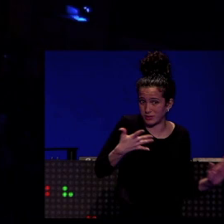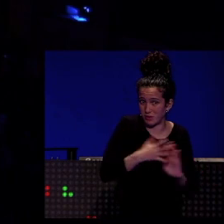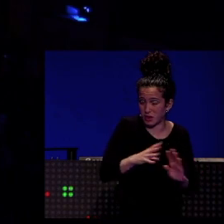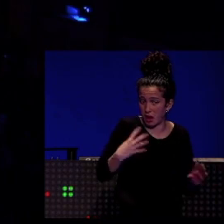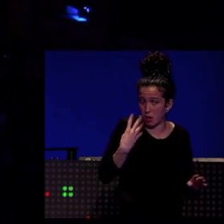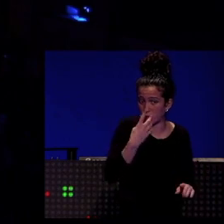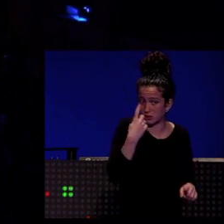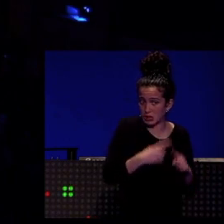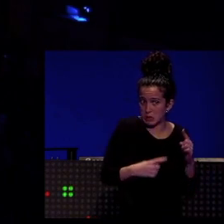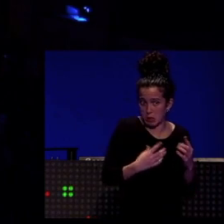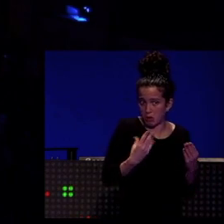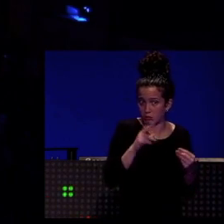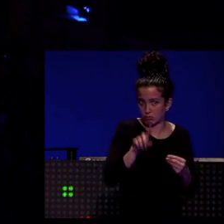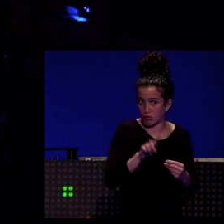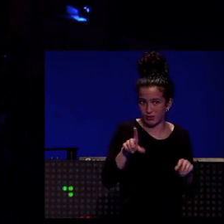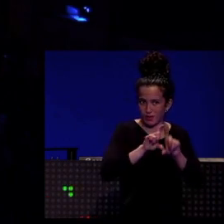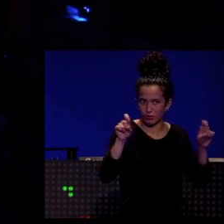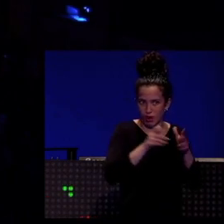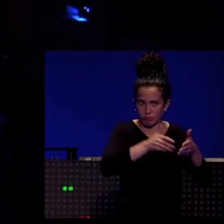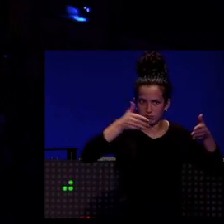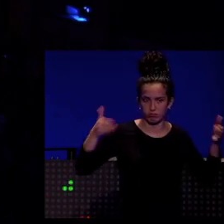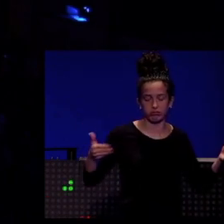siendo mueve tu lengua